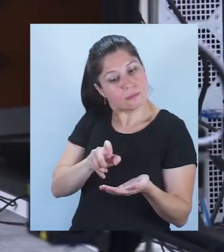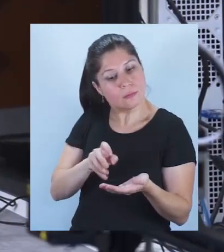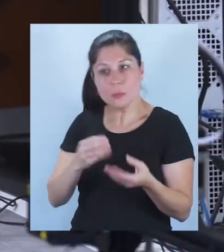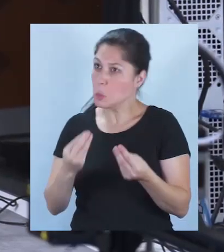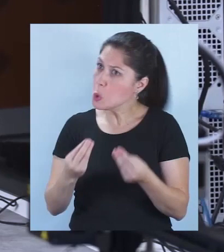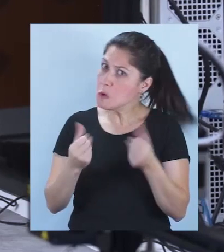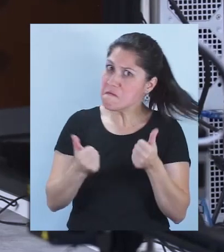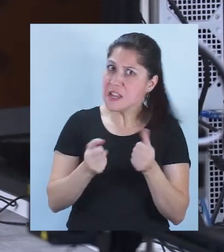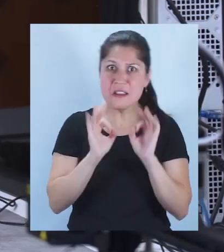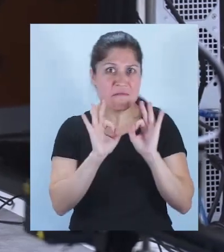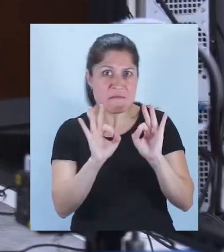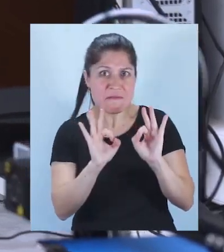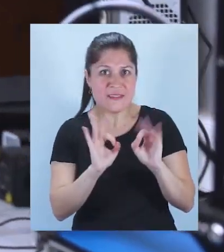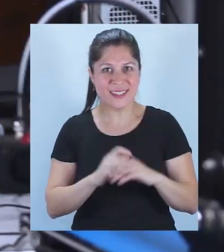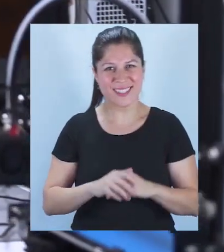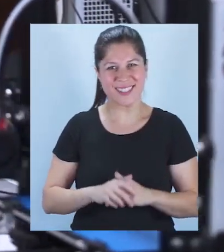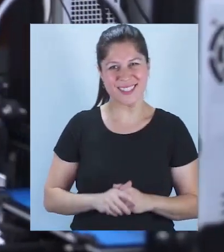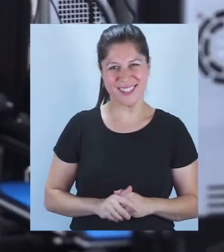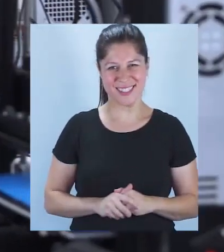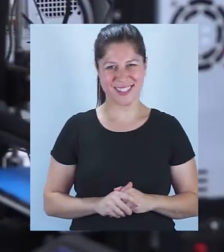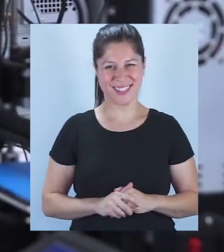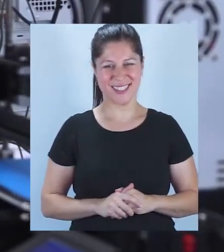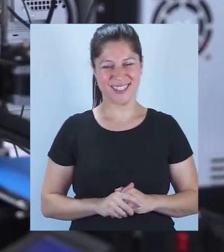ahí. Muy bien.